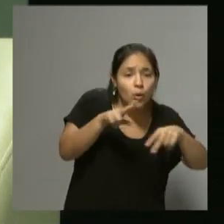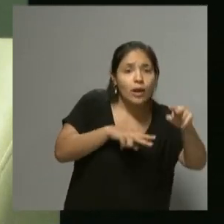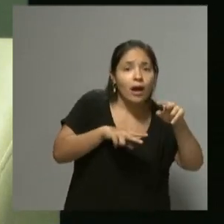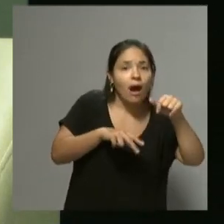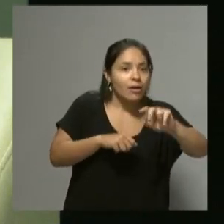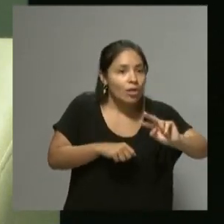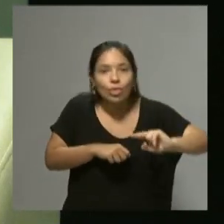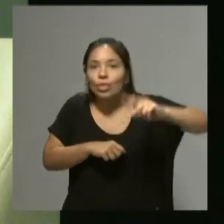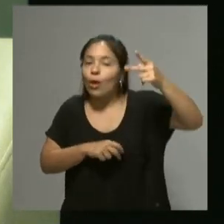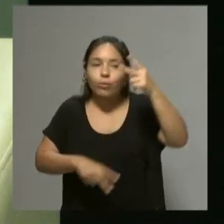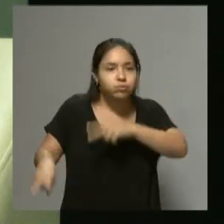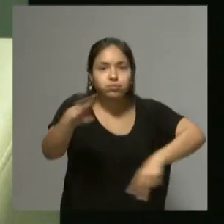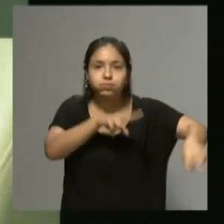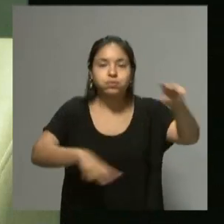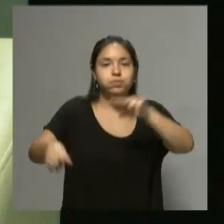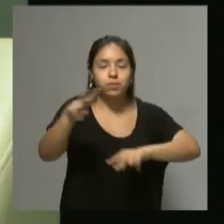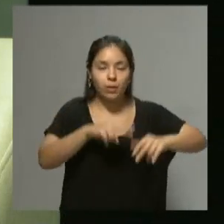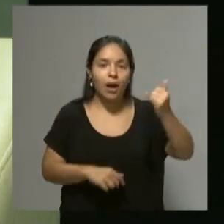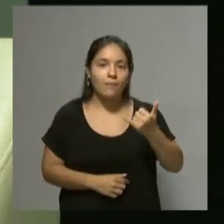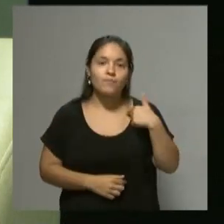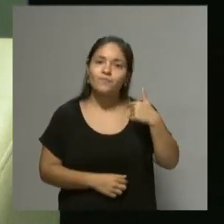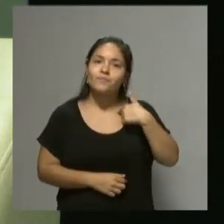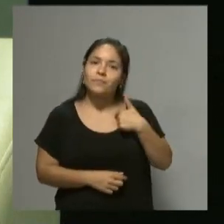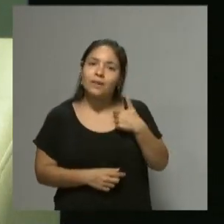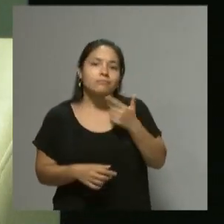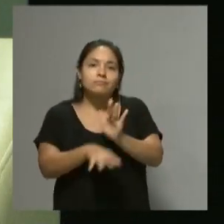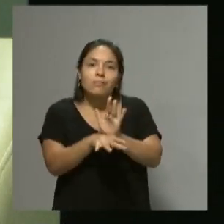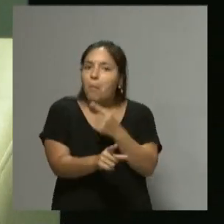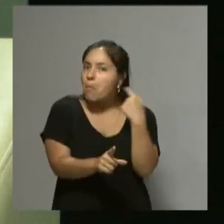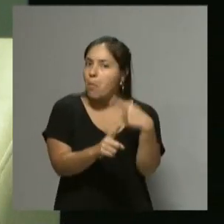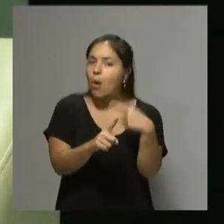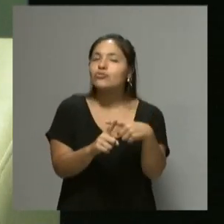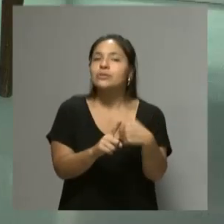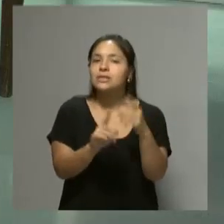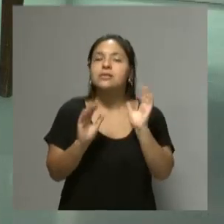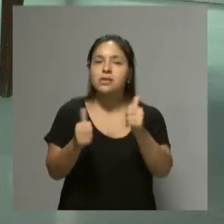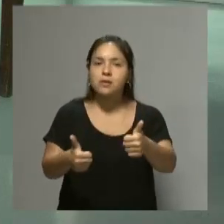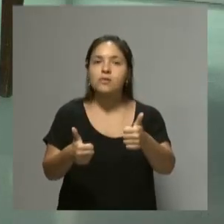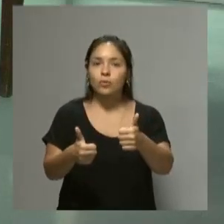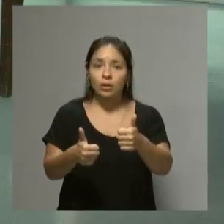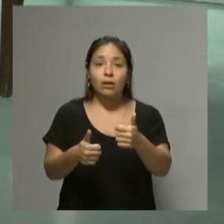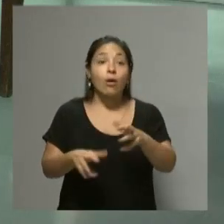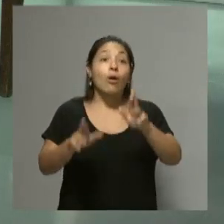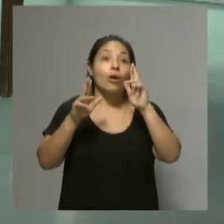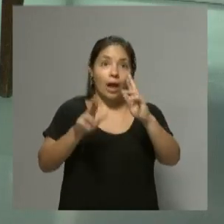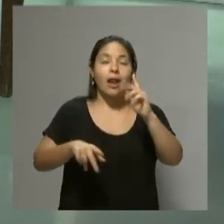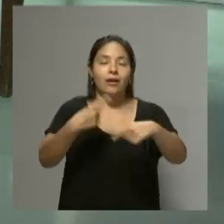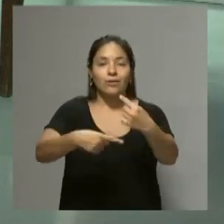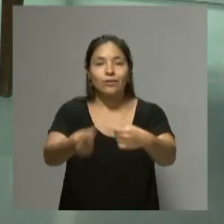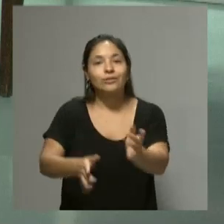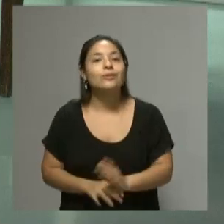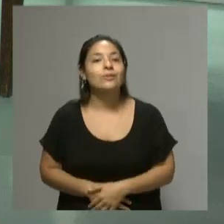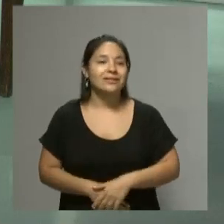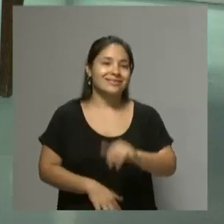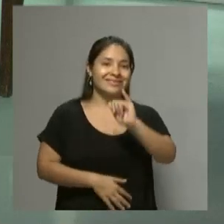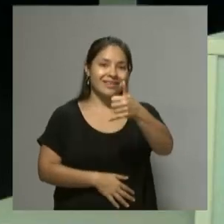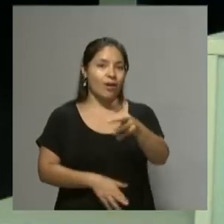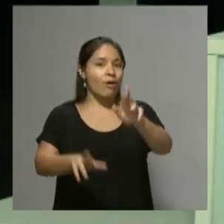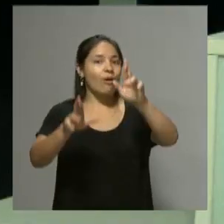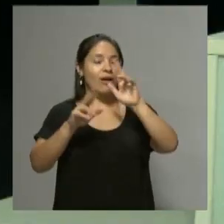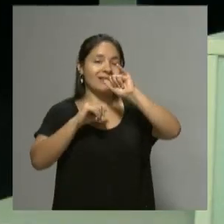Y tenemos una expectativa muy positiva y ojalá que esto siga así. Bueno, esperemos que así sea. Ana